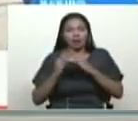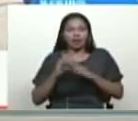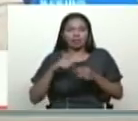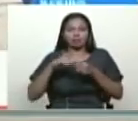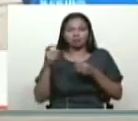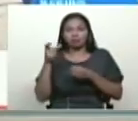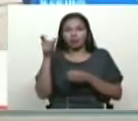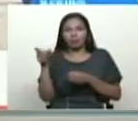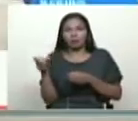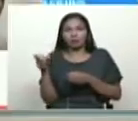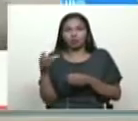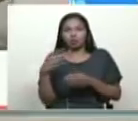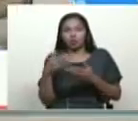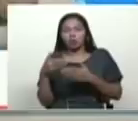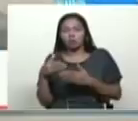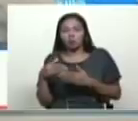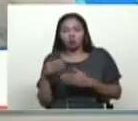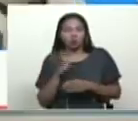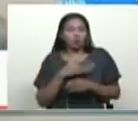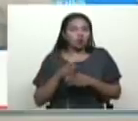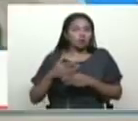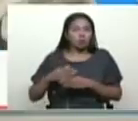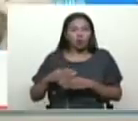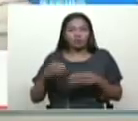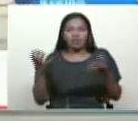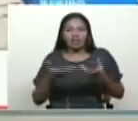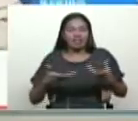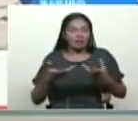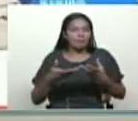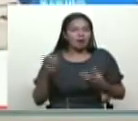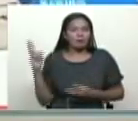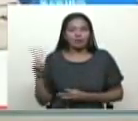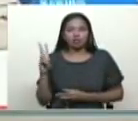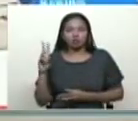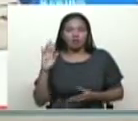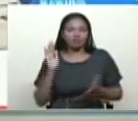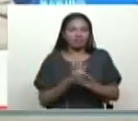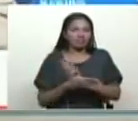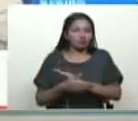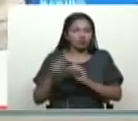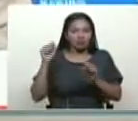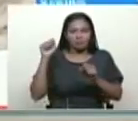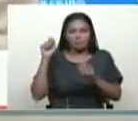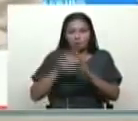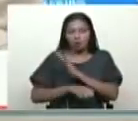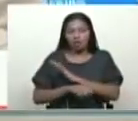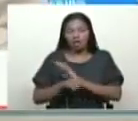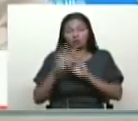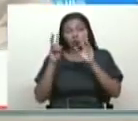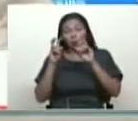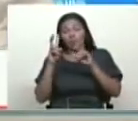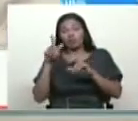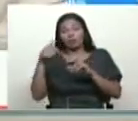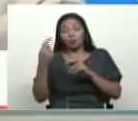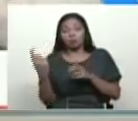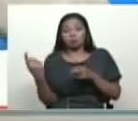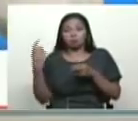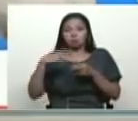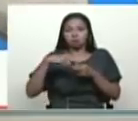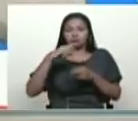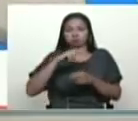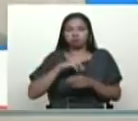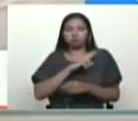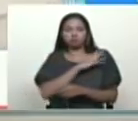inquilino. Así quiere la oposición quemar Venezuela, destruirla, bloquearla, para supuestamente después ellos llegar al